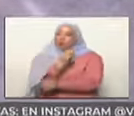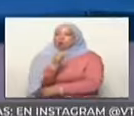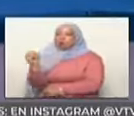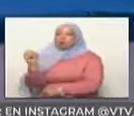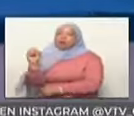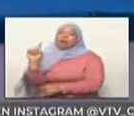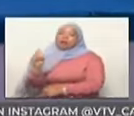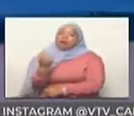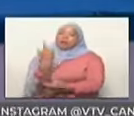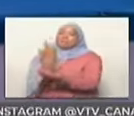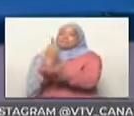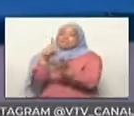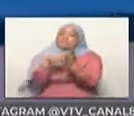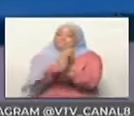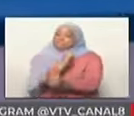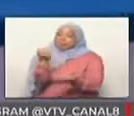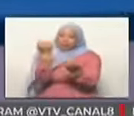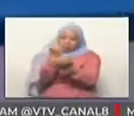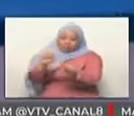gracias.